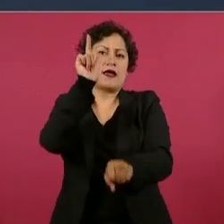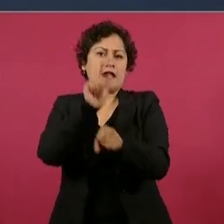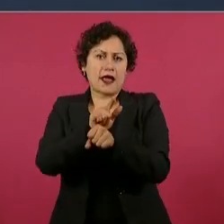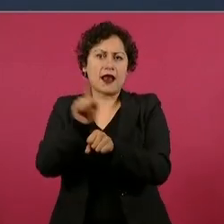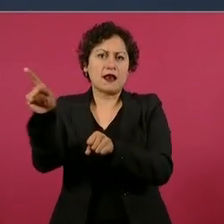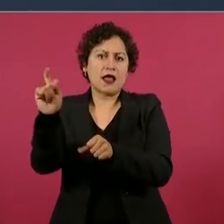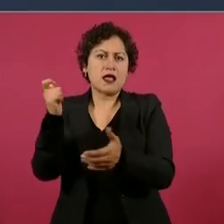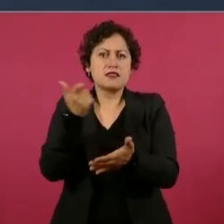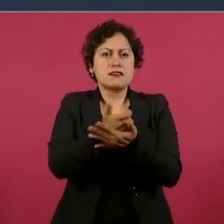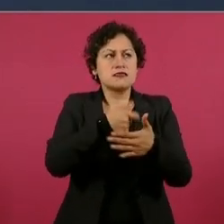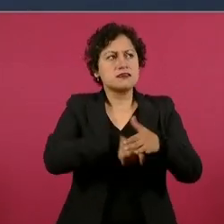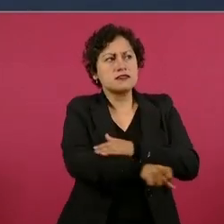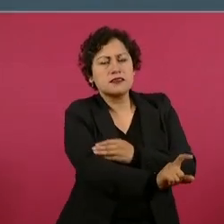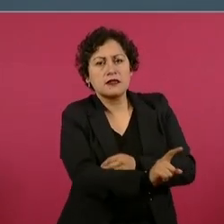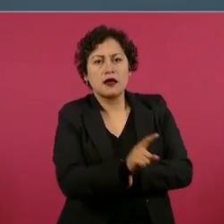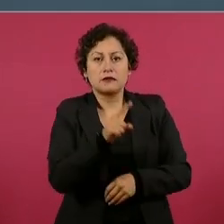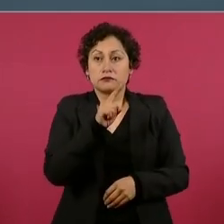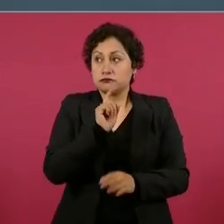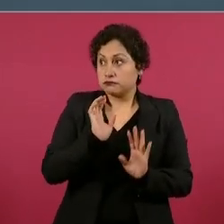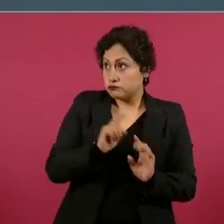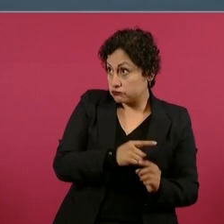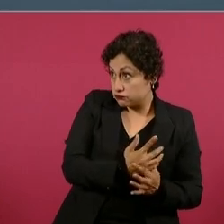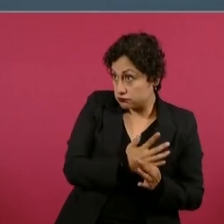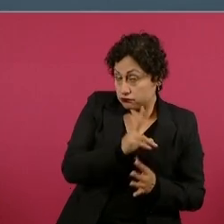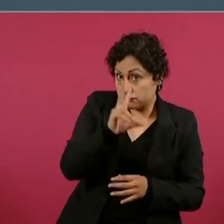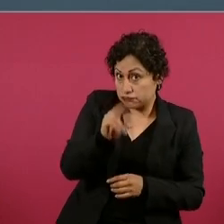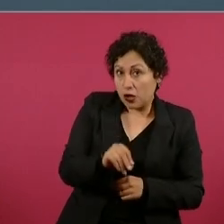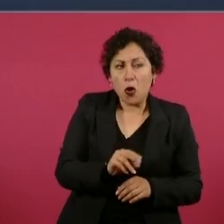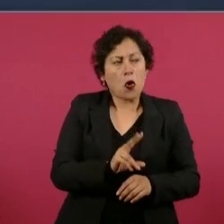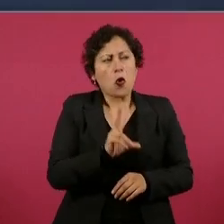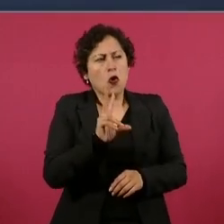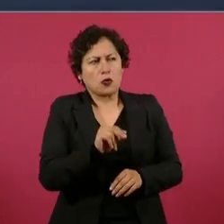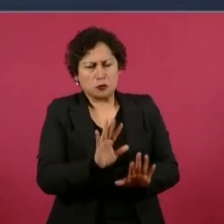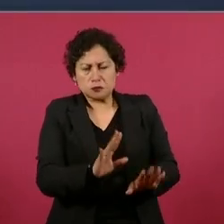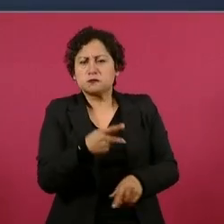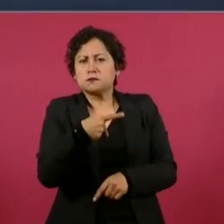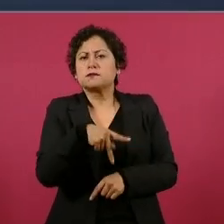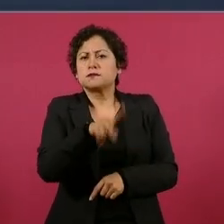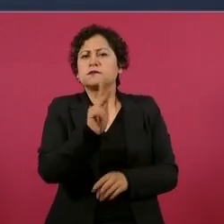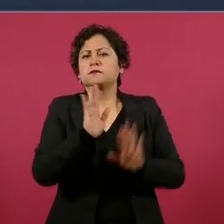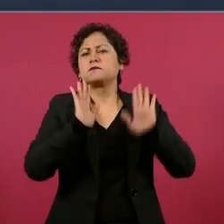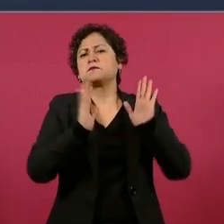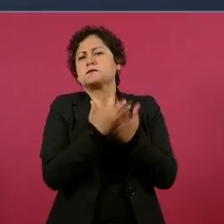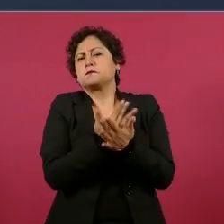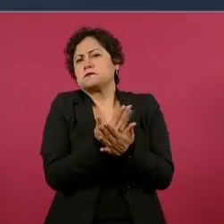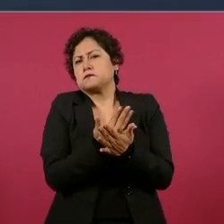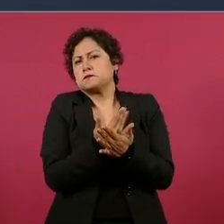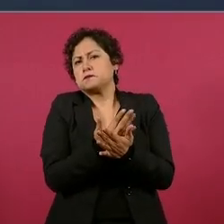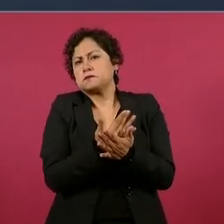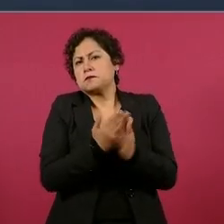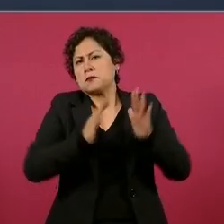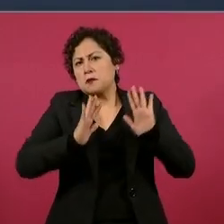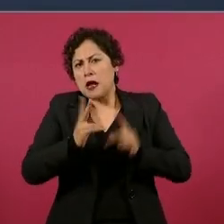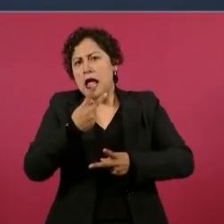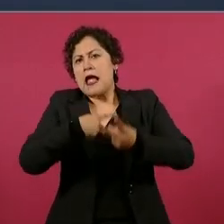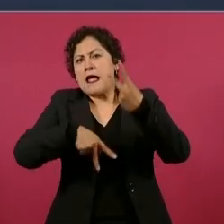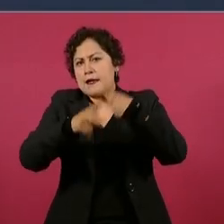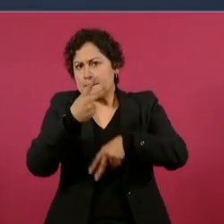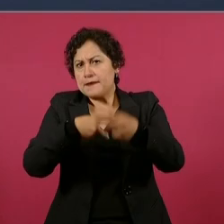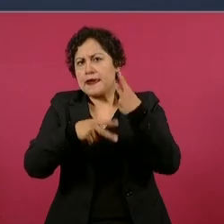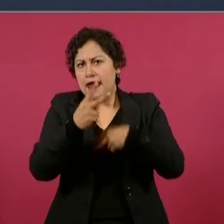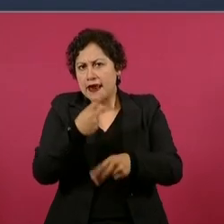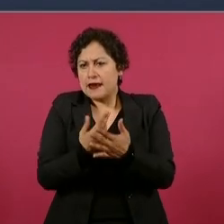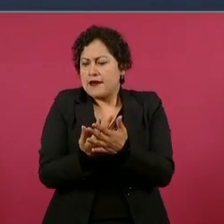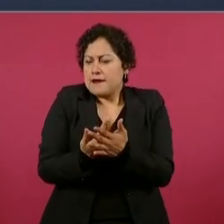no. No. Ellos dicen que no está demostrado nada. Pero lo dijo. Y así nos podemos quedar. No, por eso, y lo dijo Ahumada, vamos a esperarnos. Ya van a venir las 40